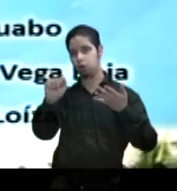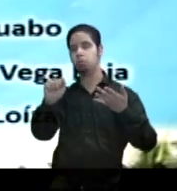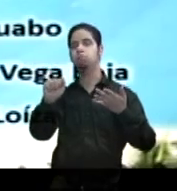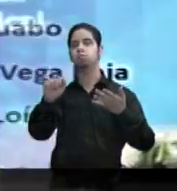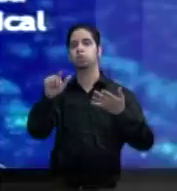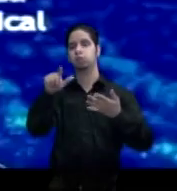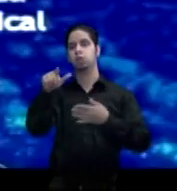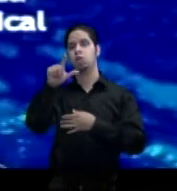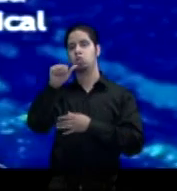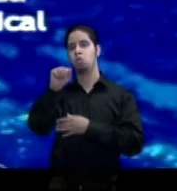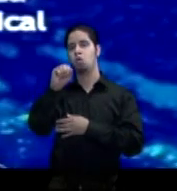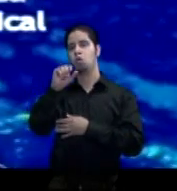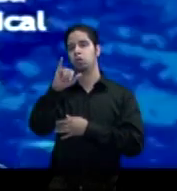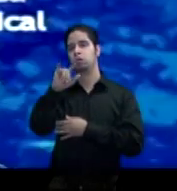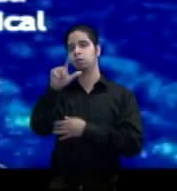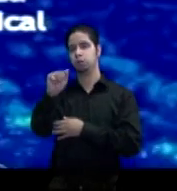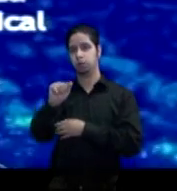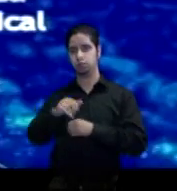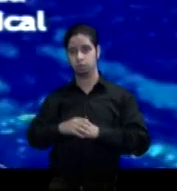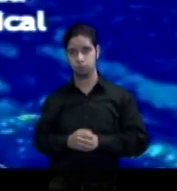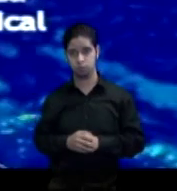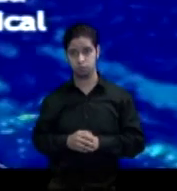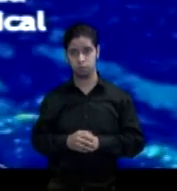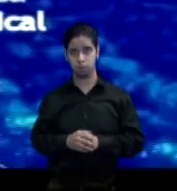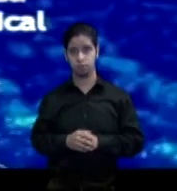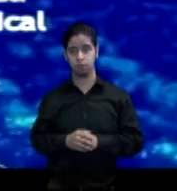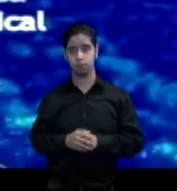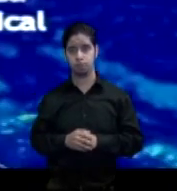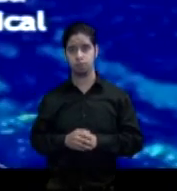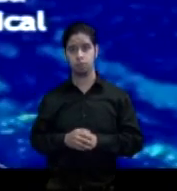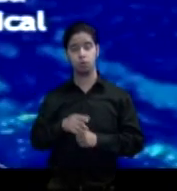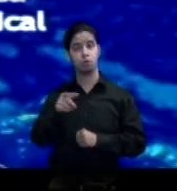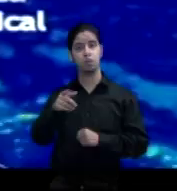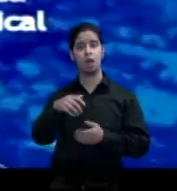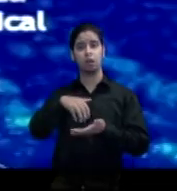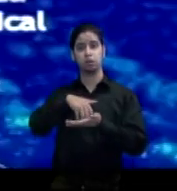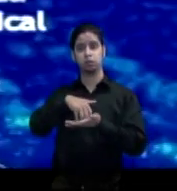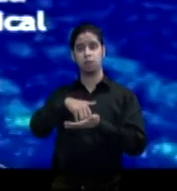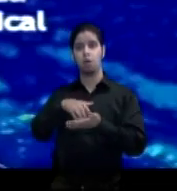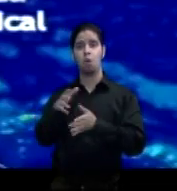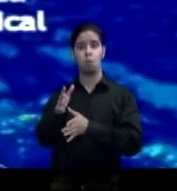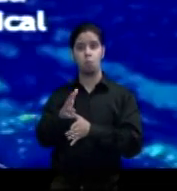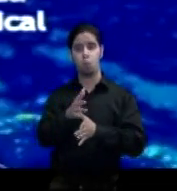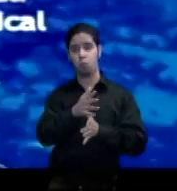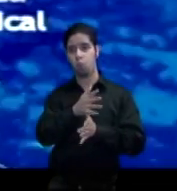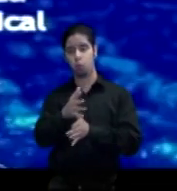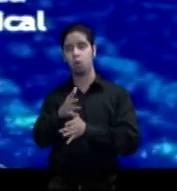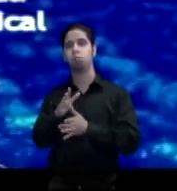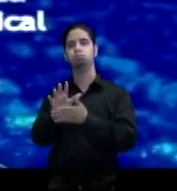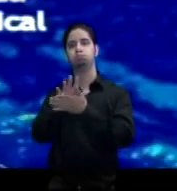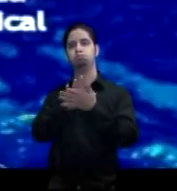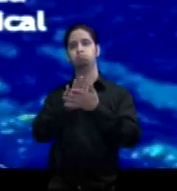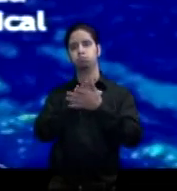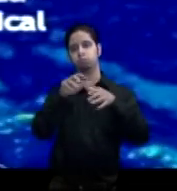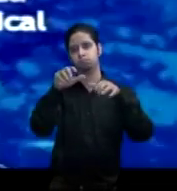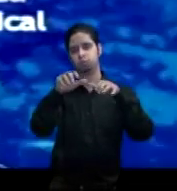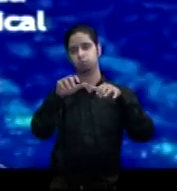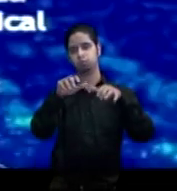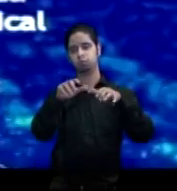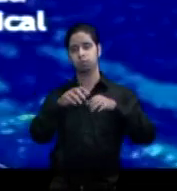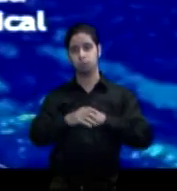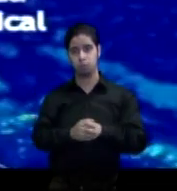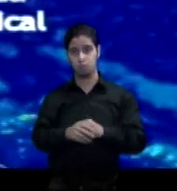Loíza. En tanto, las condiciones del tiempo, una débil onda tropical traerá aguaceros leves y dispersos hacia el este, sin dejar un